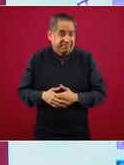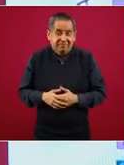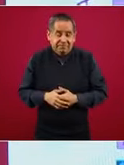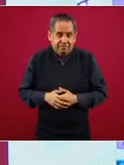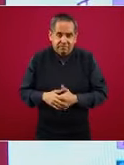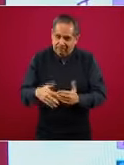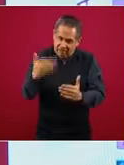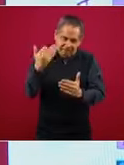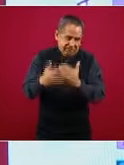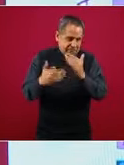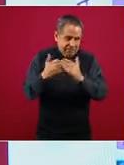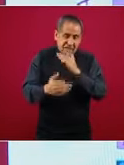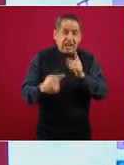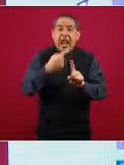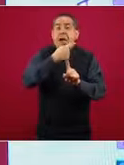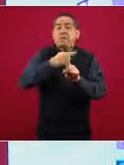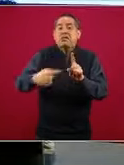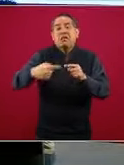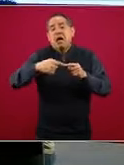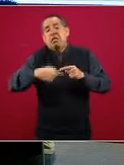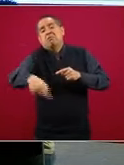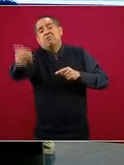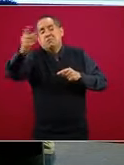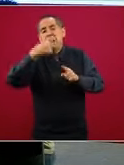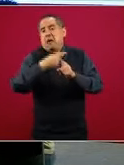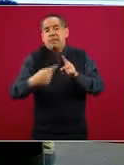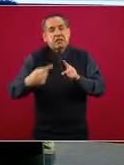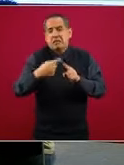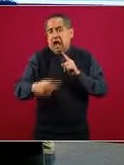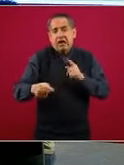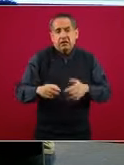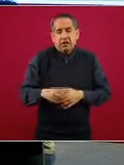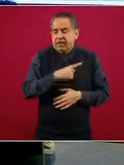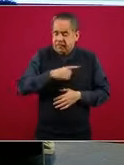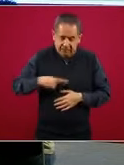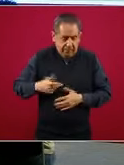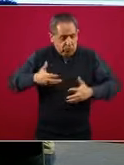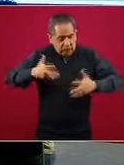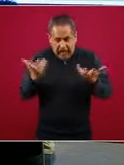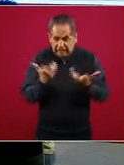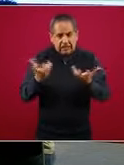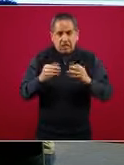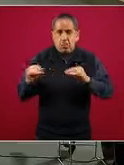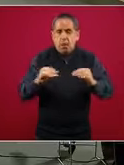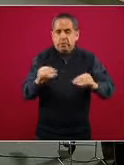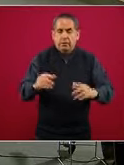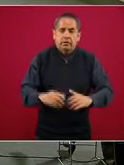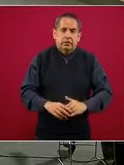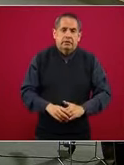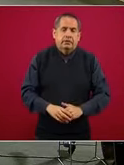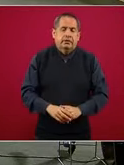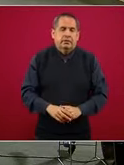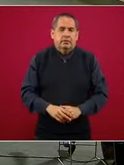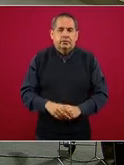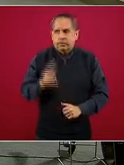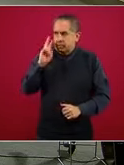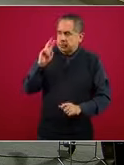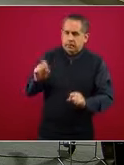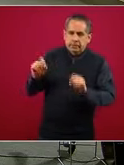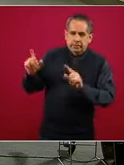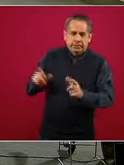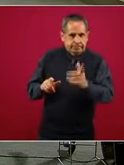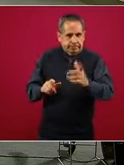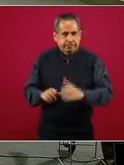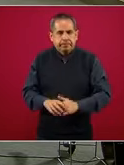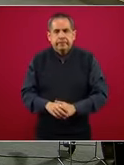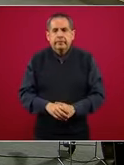todavía la mitad de la epidemia. Tenemos que actuar. Vamos a ver los datos. La primera, por favor.